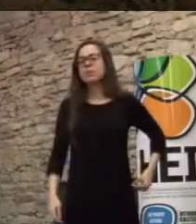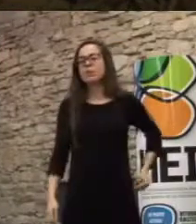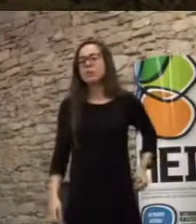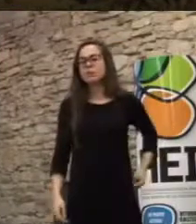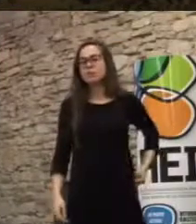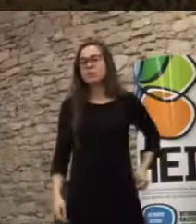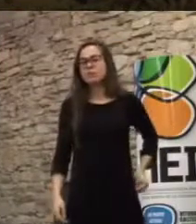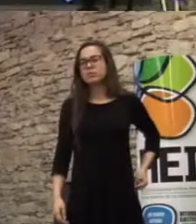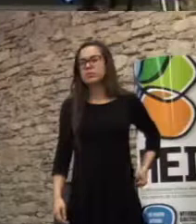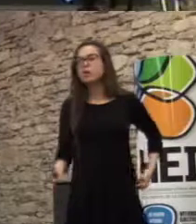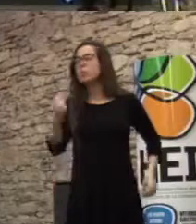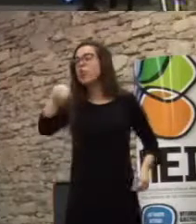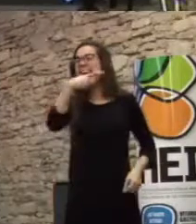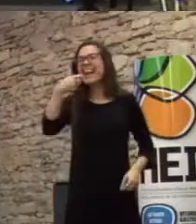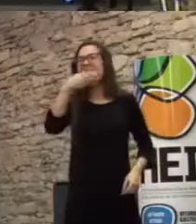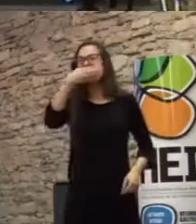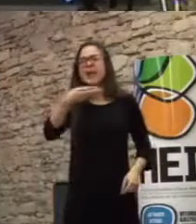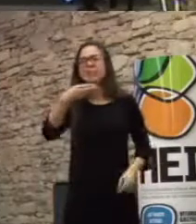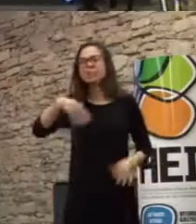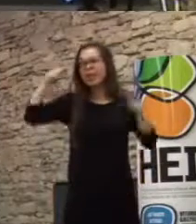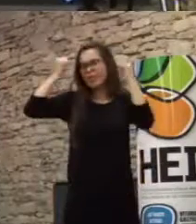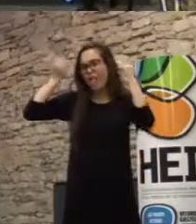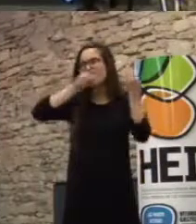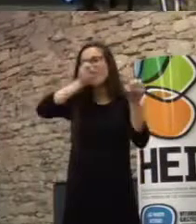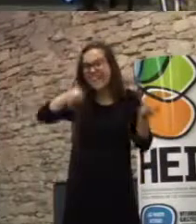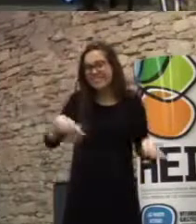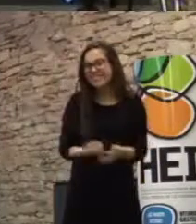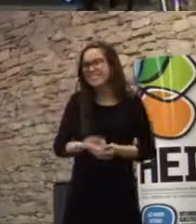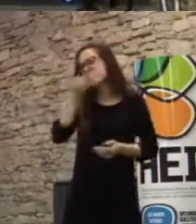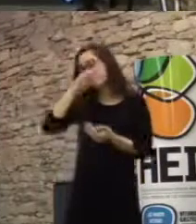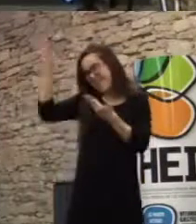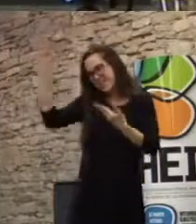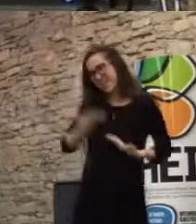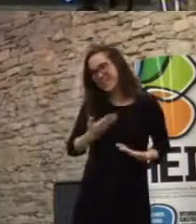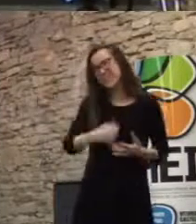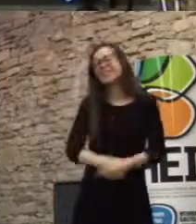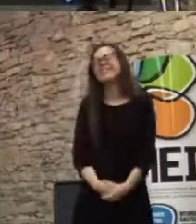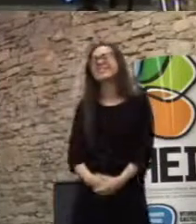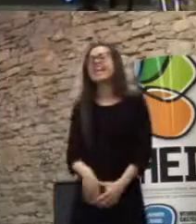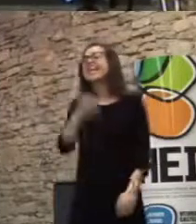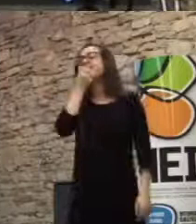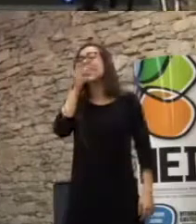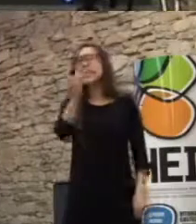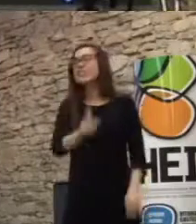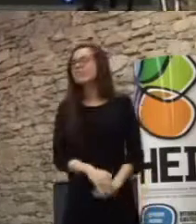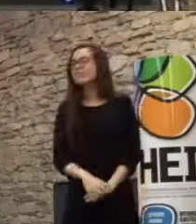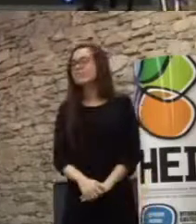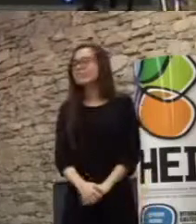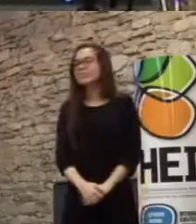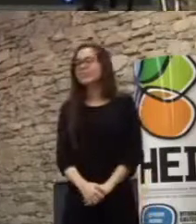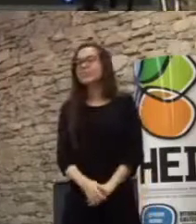quienes habéis pasado por efe bienvenidos a quienes no habéis pasado por el jefe